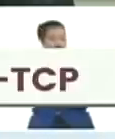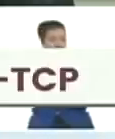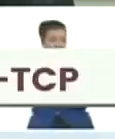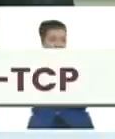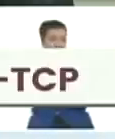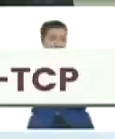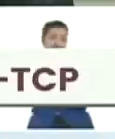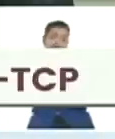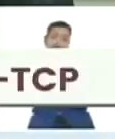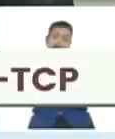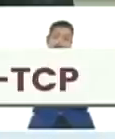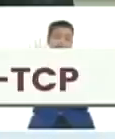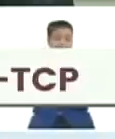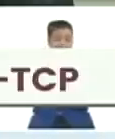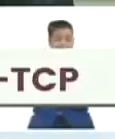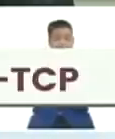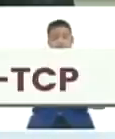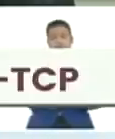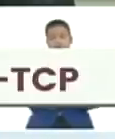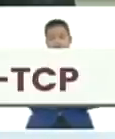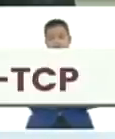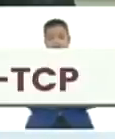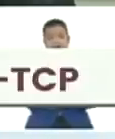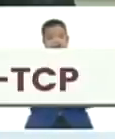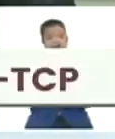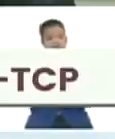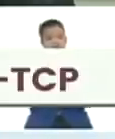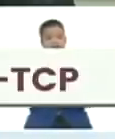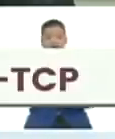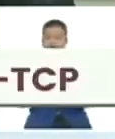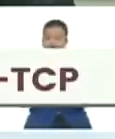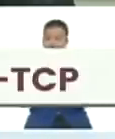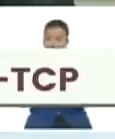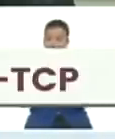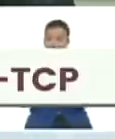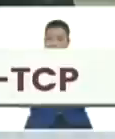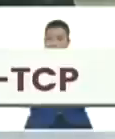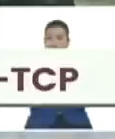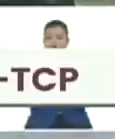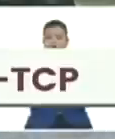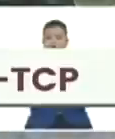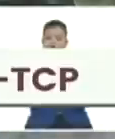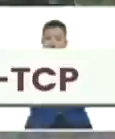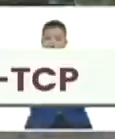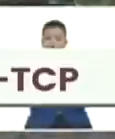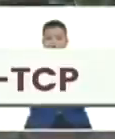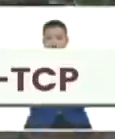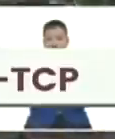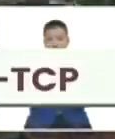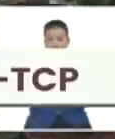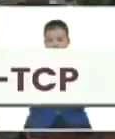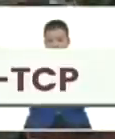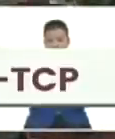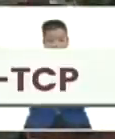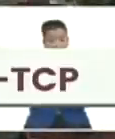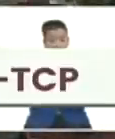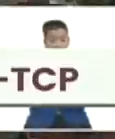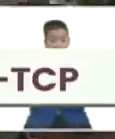a nuestras poblaciones. Tenemos que tomar acciones que tengan un efecto duradero. En momentos como